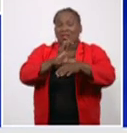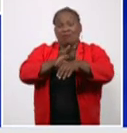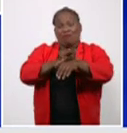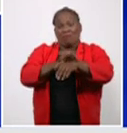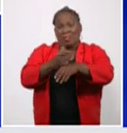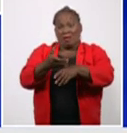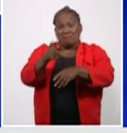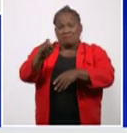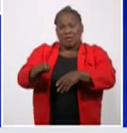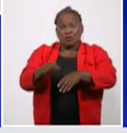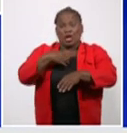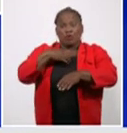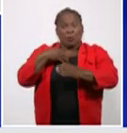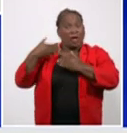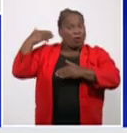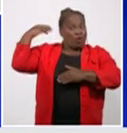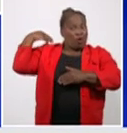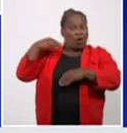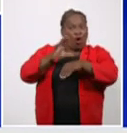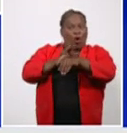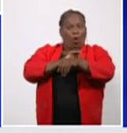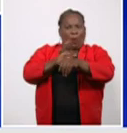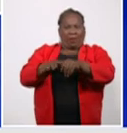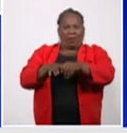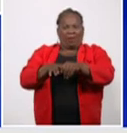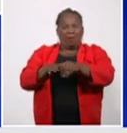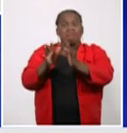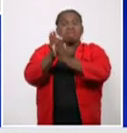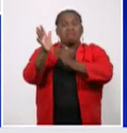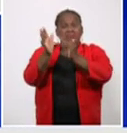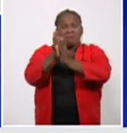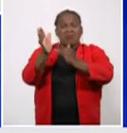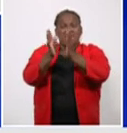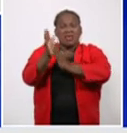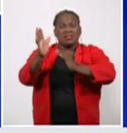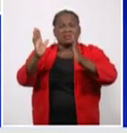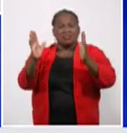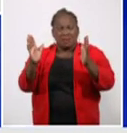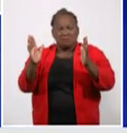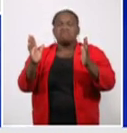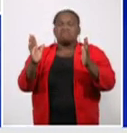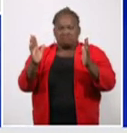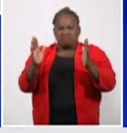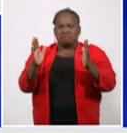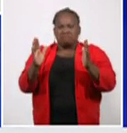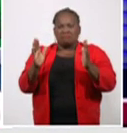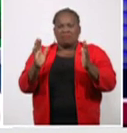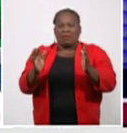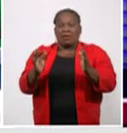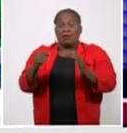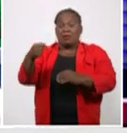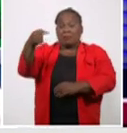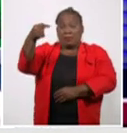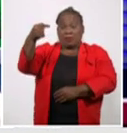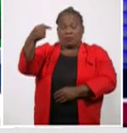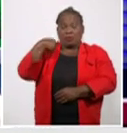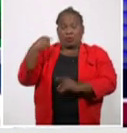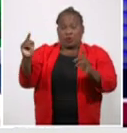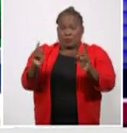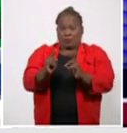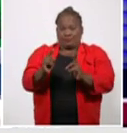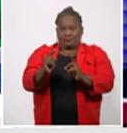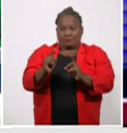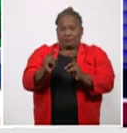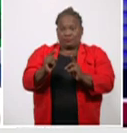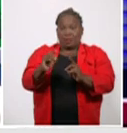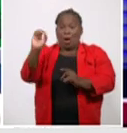sintomatología que yo voy a tratar de resumir. En primer lugar, los órganos que más se afectan